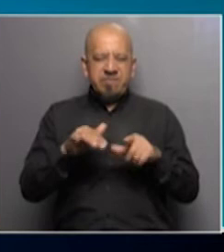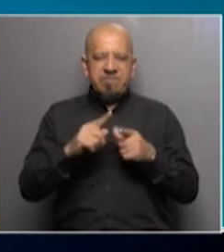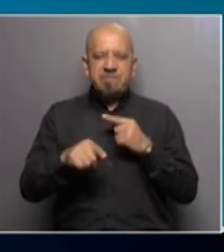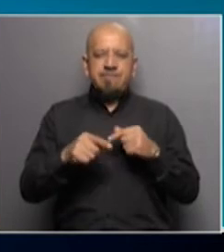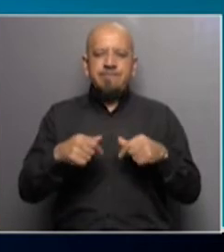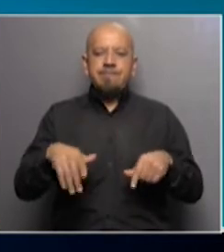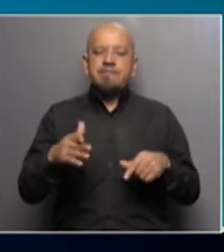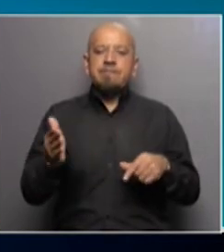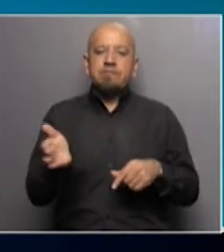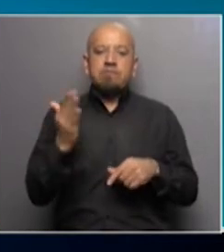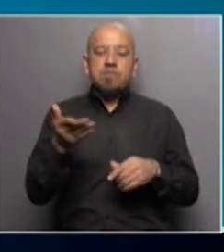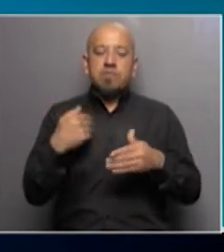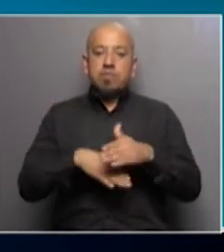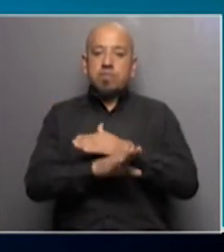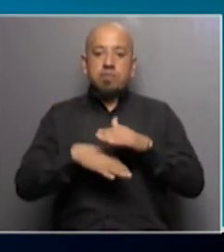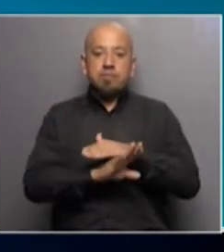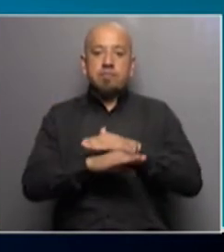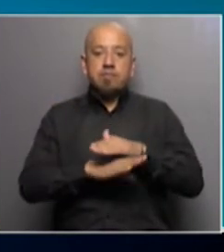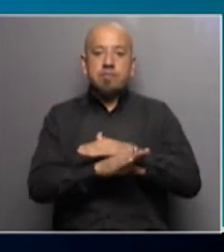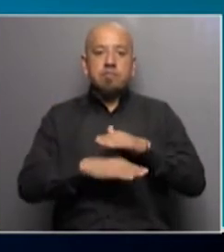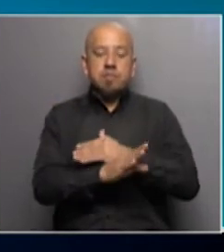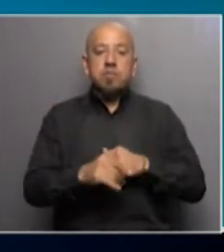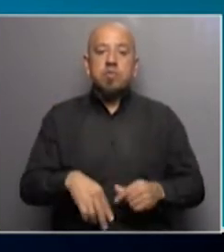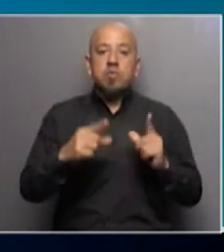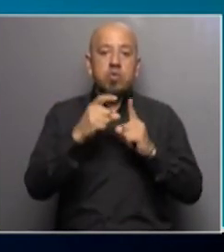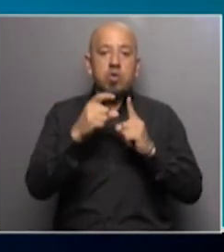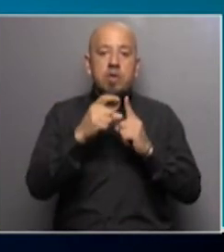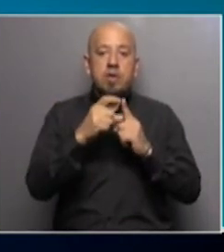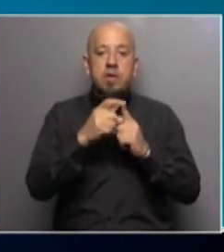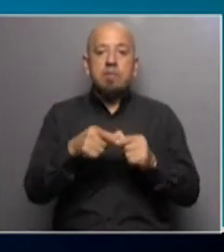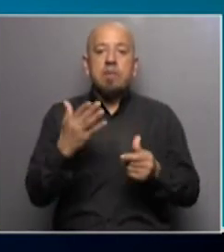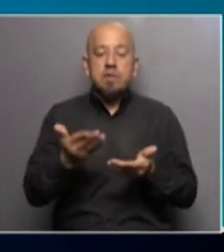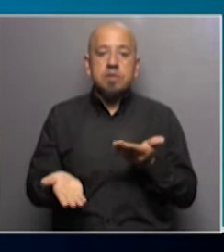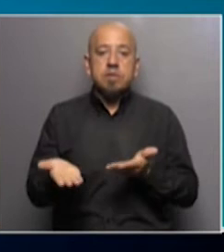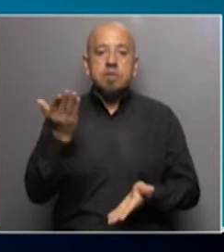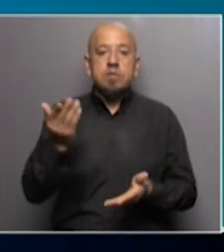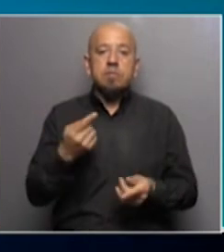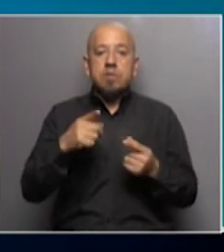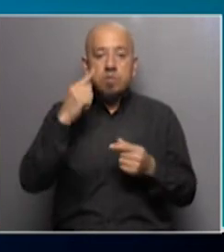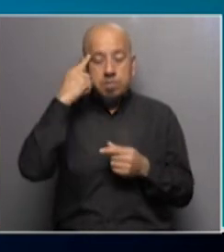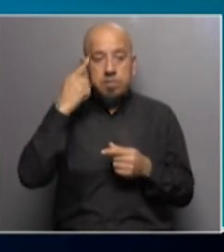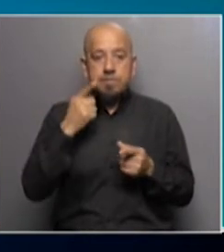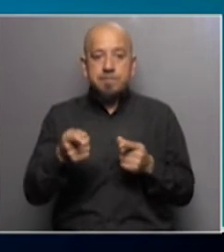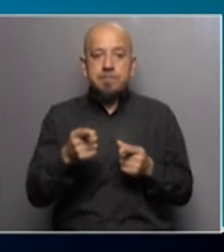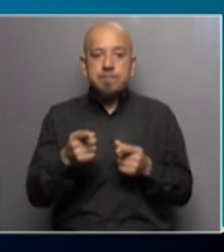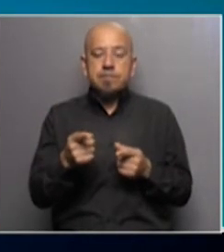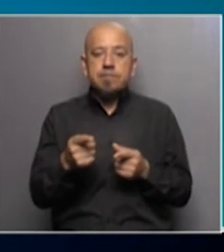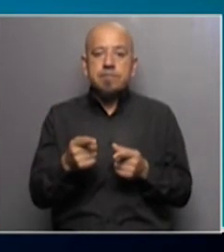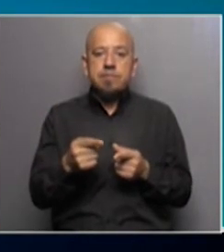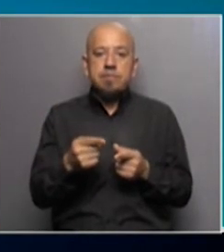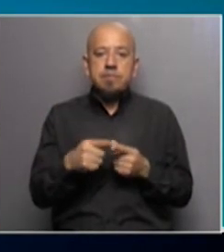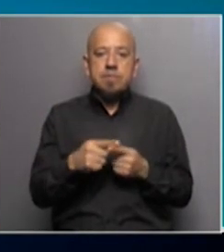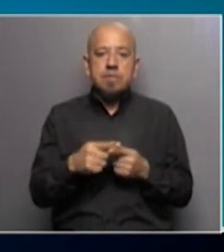que viene imprimiendo, eso va a generar más presión al alza. Pero cuando lo pensamos también por el lado regional,